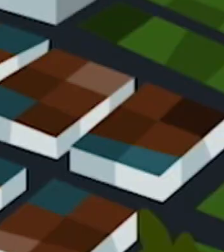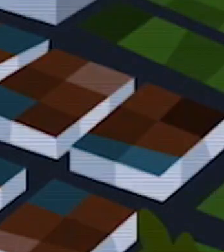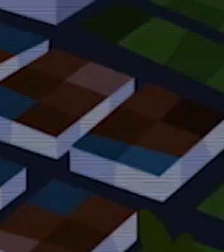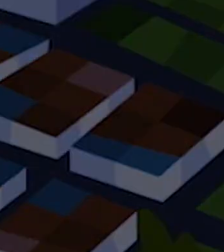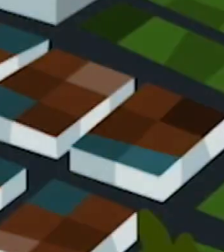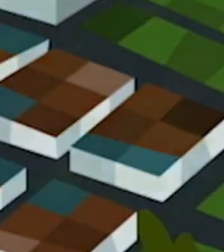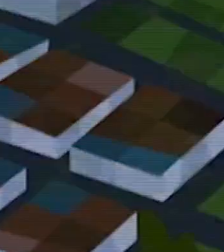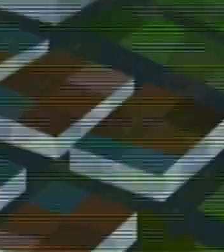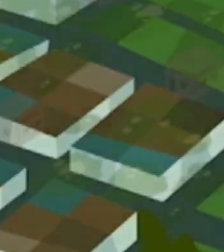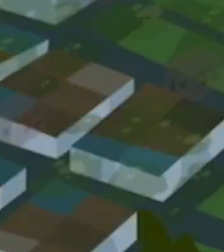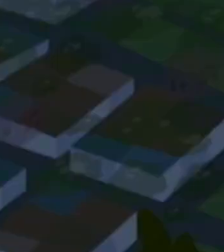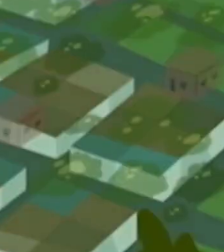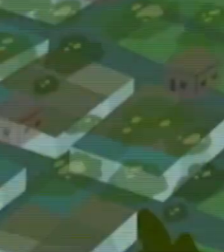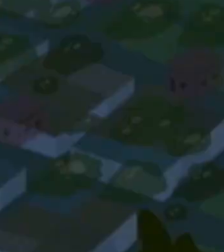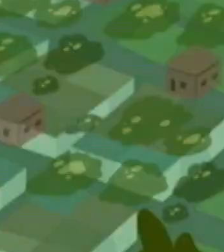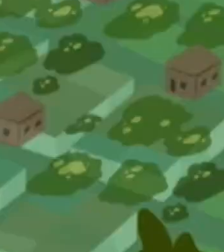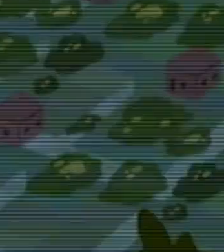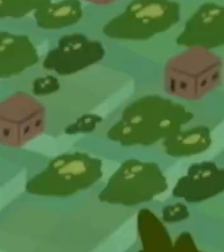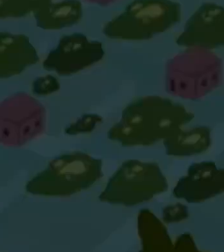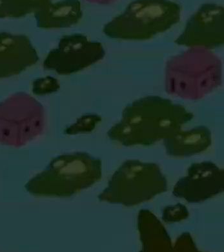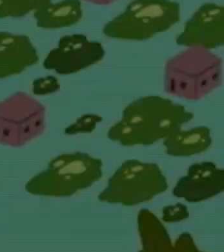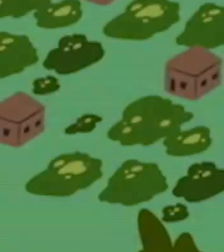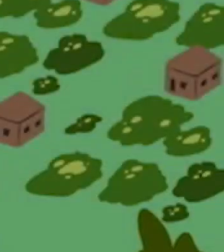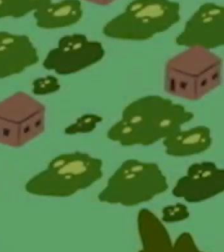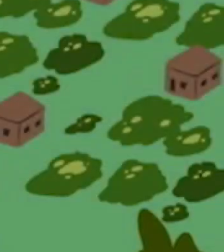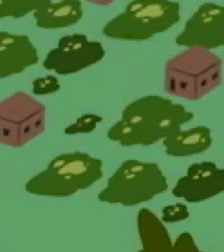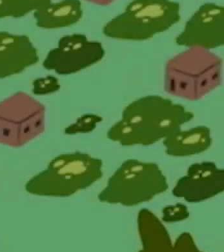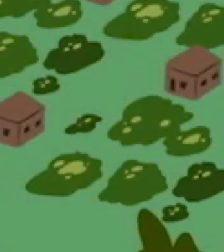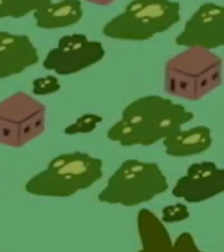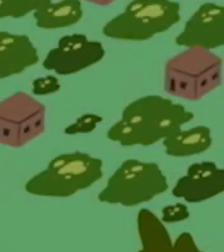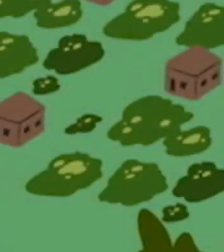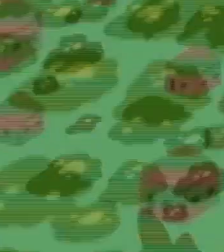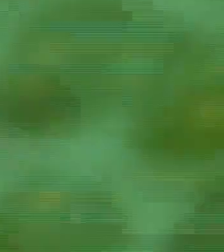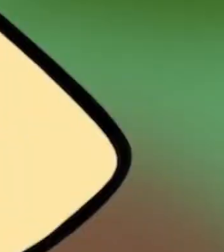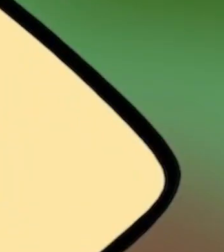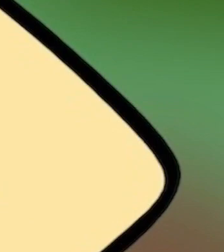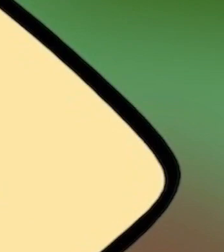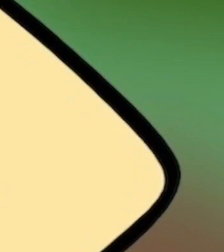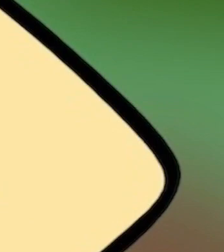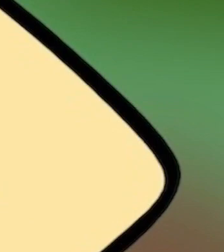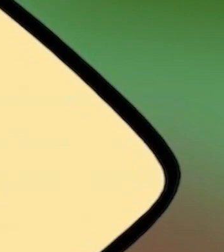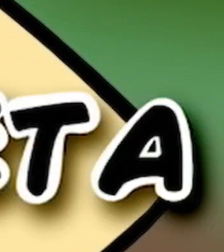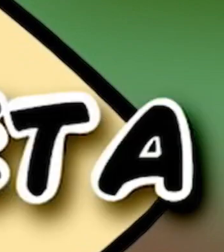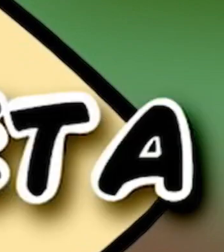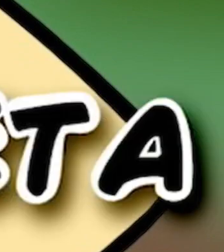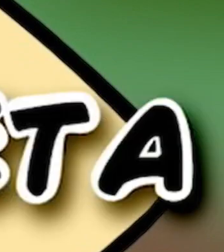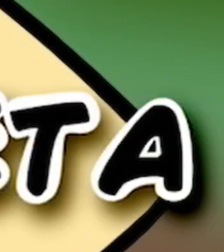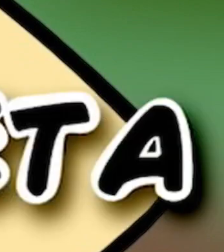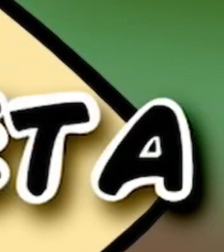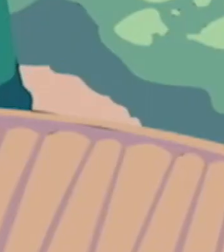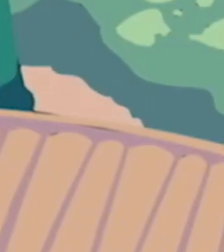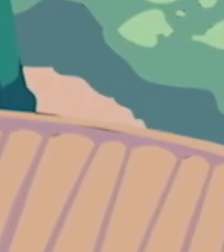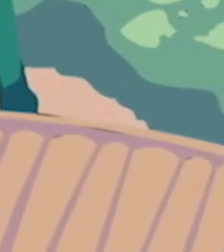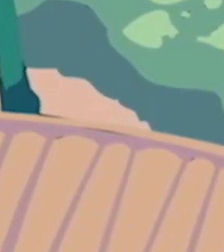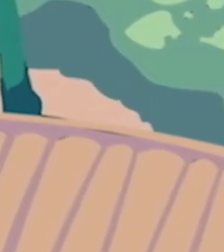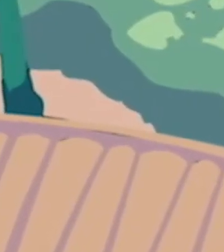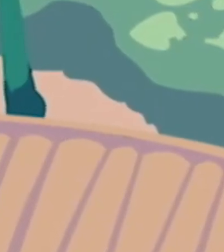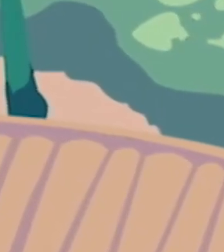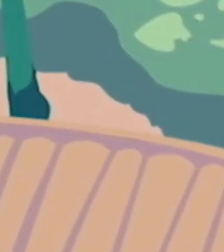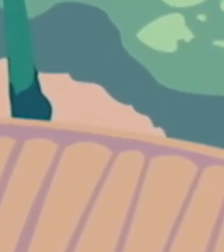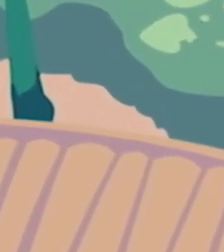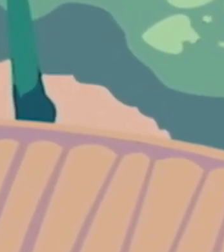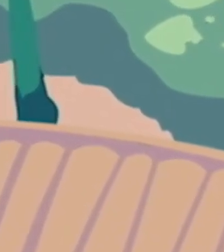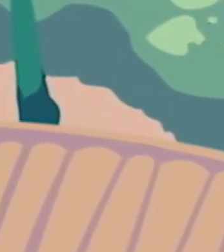En otros casos el significado de la comparación se perdió desde hace siglos. A la boca le decimos la jeta, que vino desde la